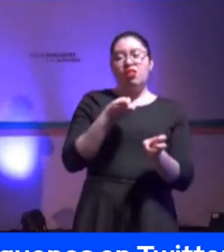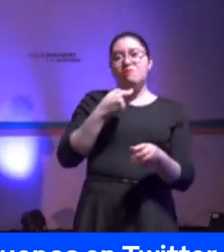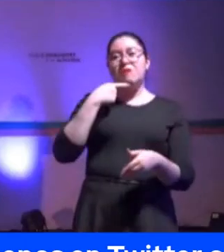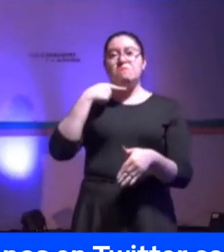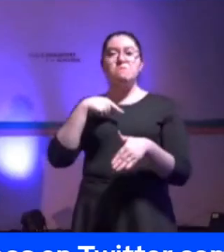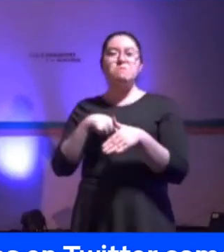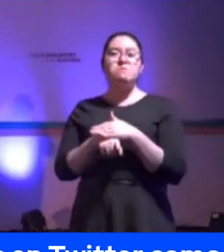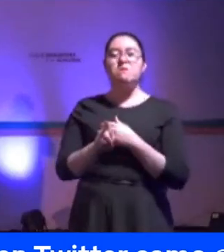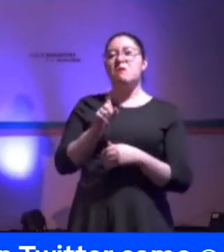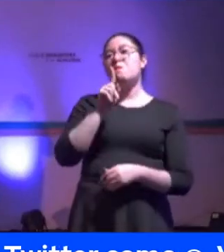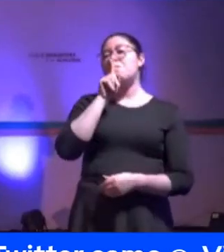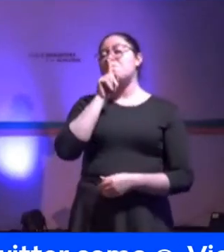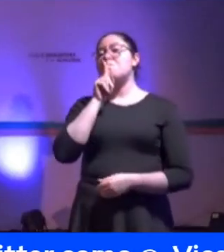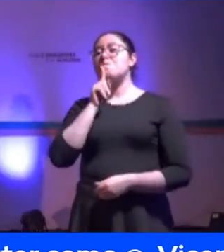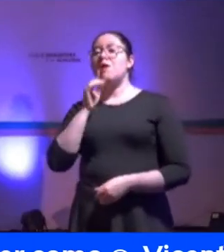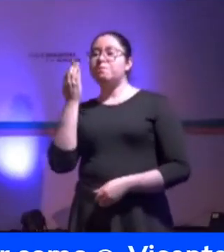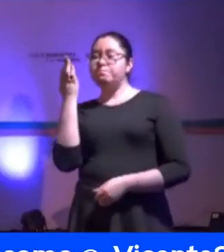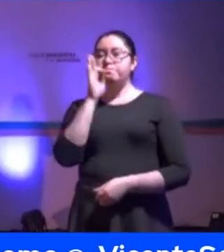y traiciona,